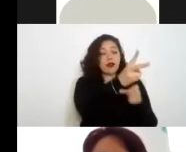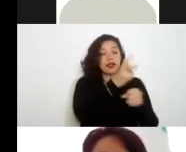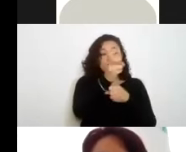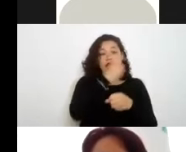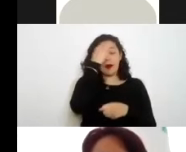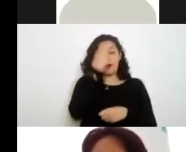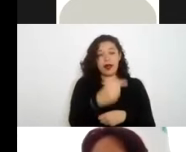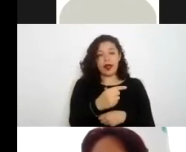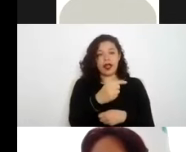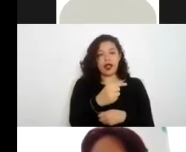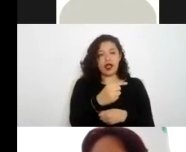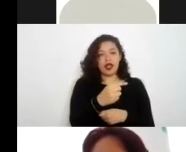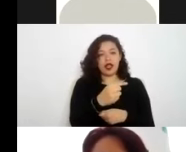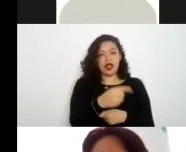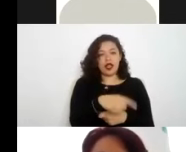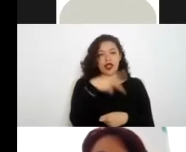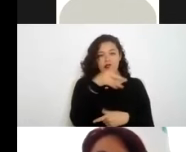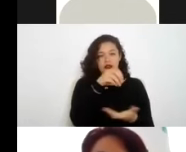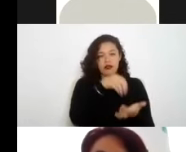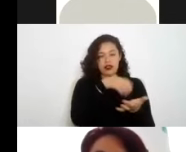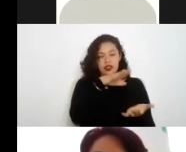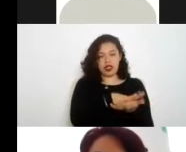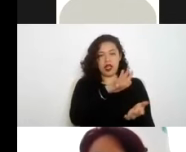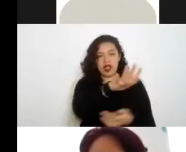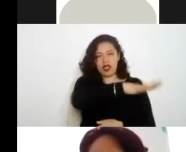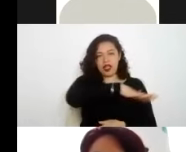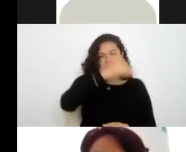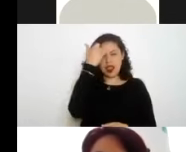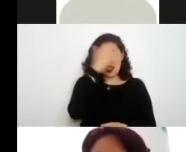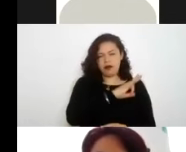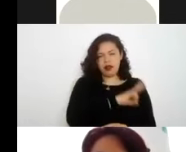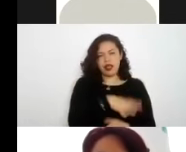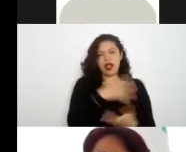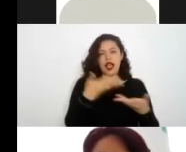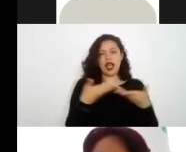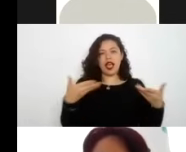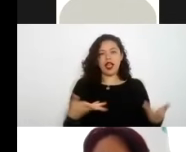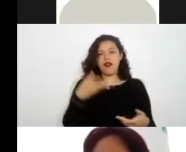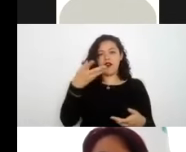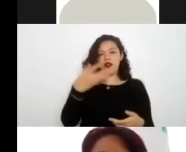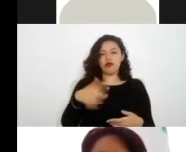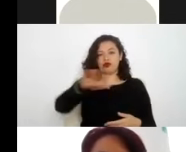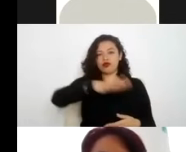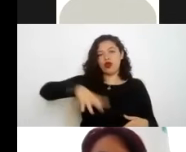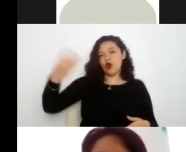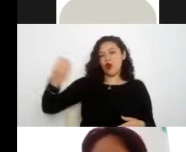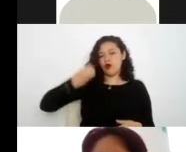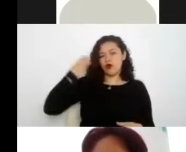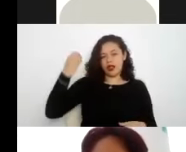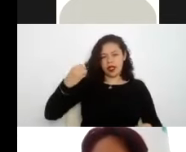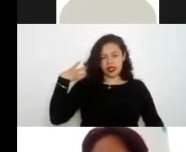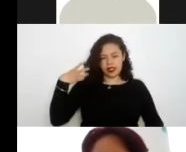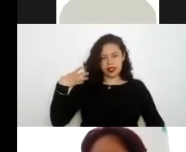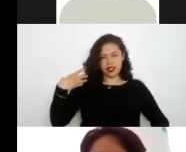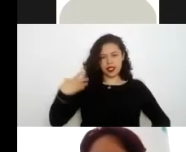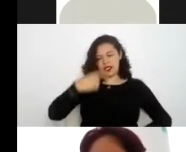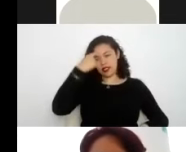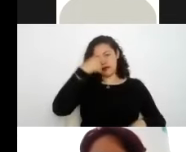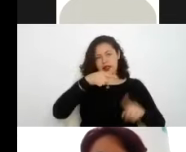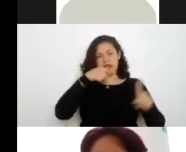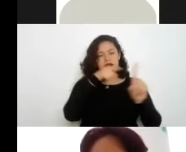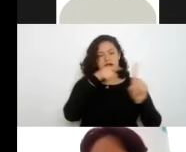ellos, dada su agenda, nos pudieran hacer un espacio. Vamos a tener un ciclo de conferencias justamente